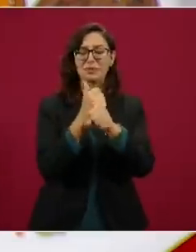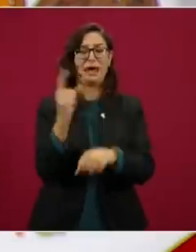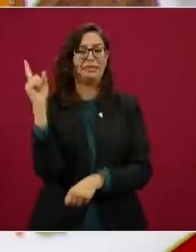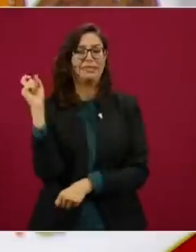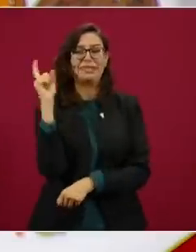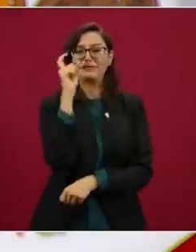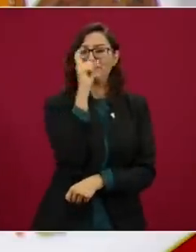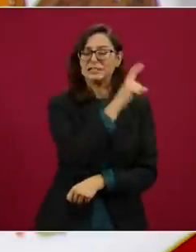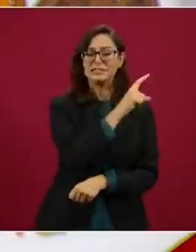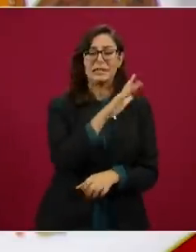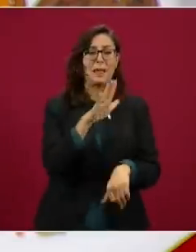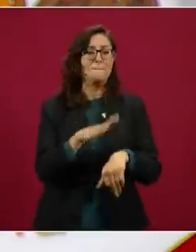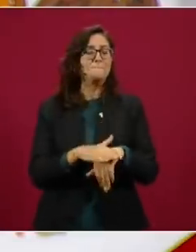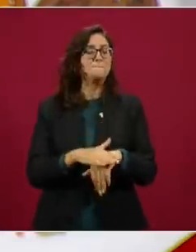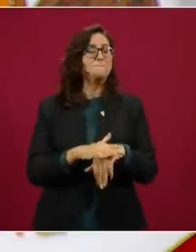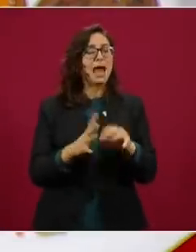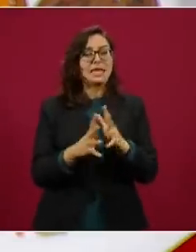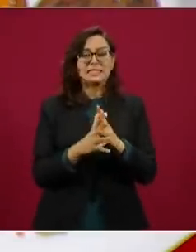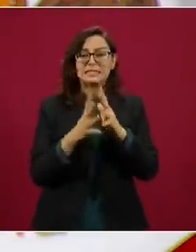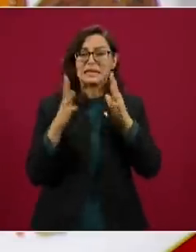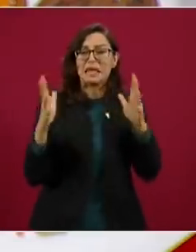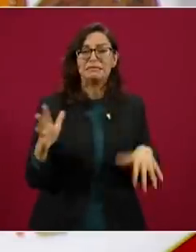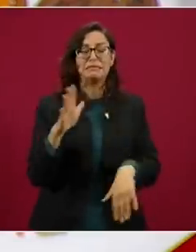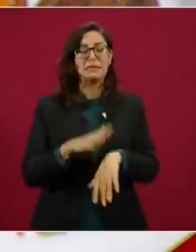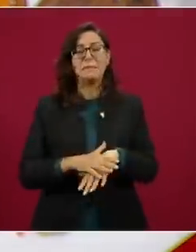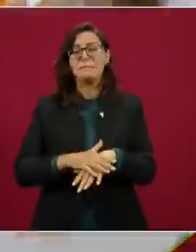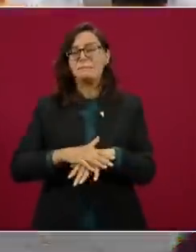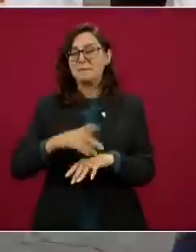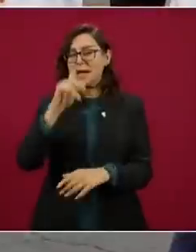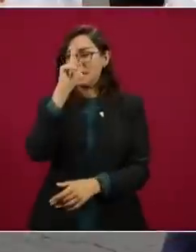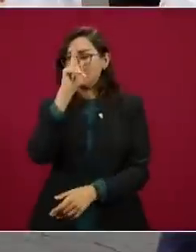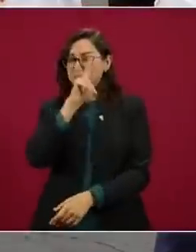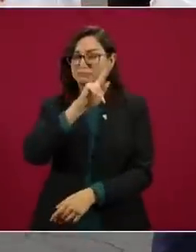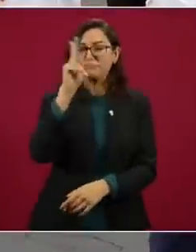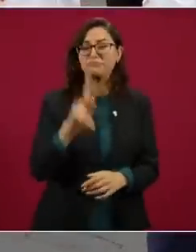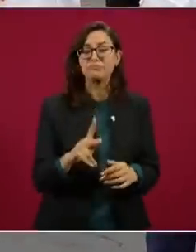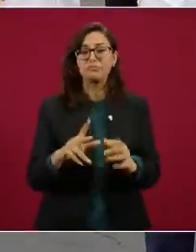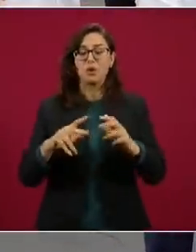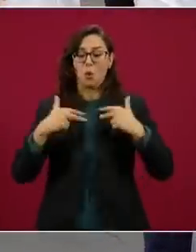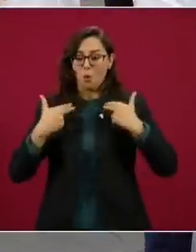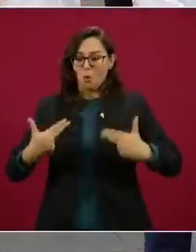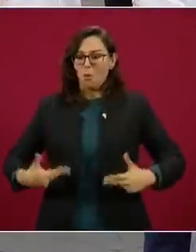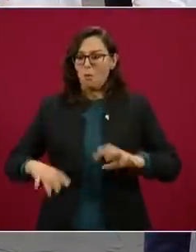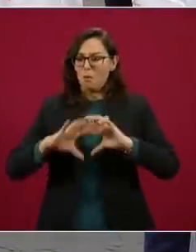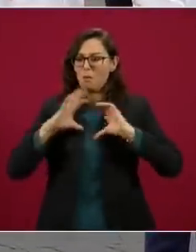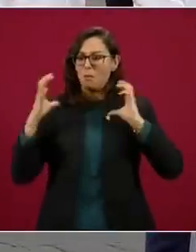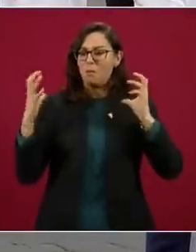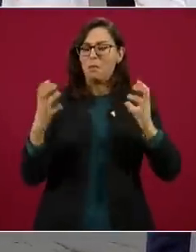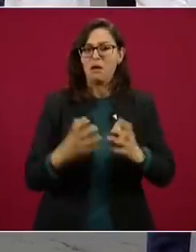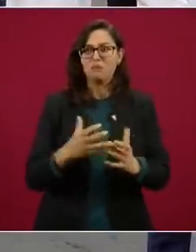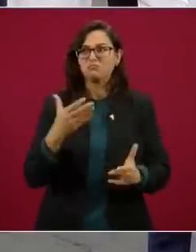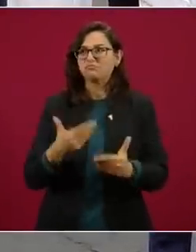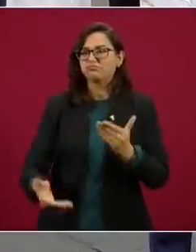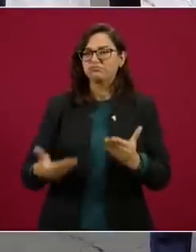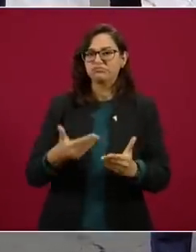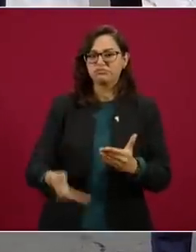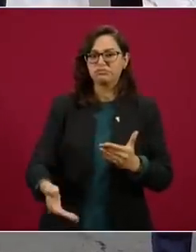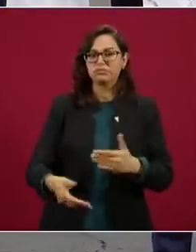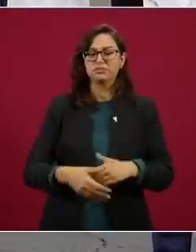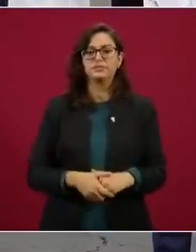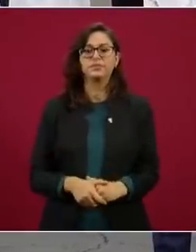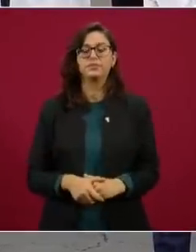en la historia reciente de la humanidad por ello la nación